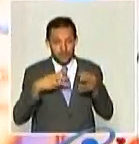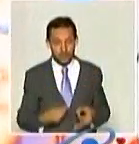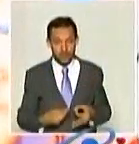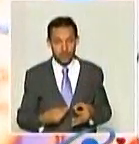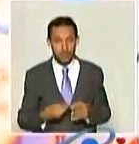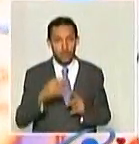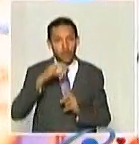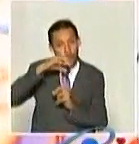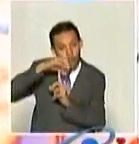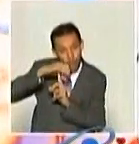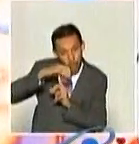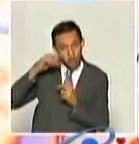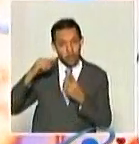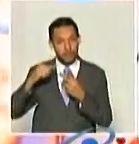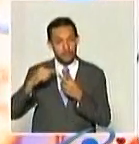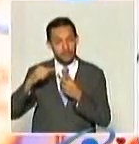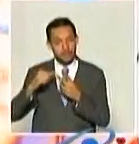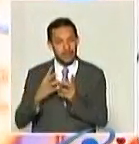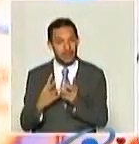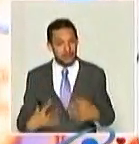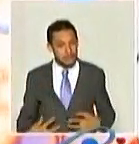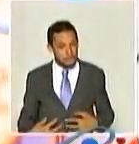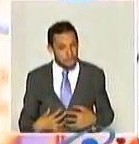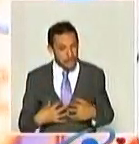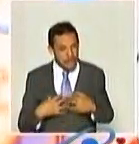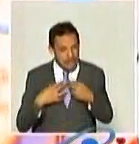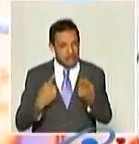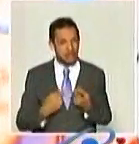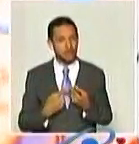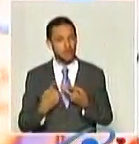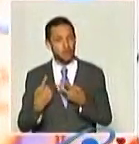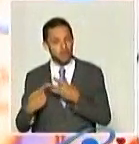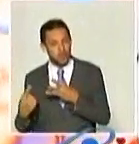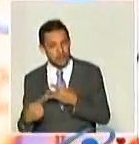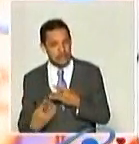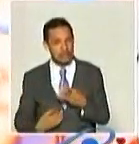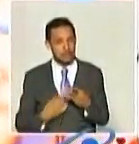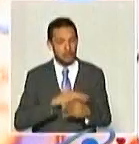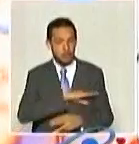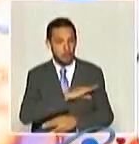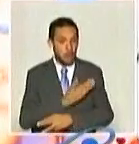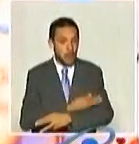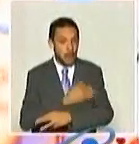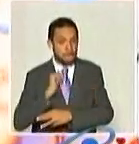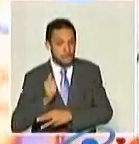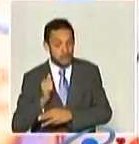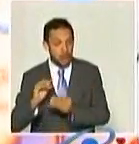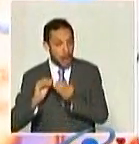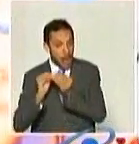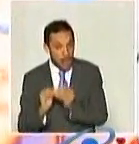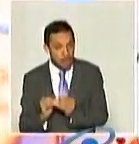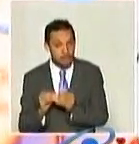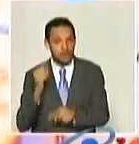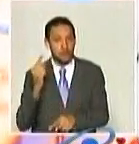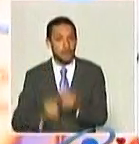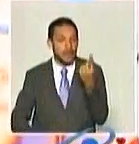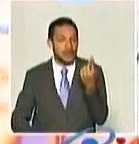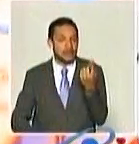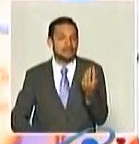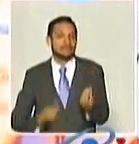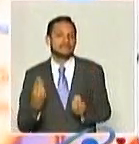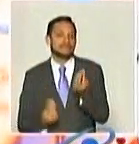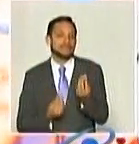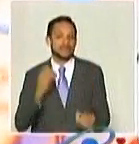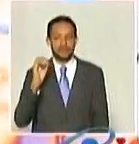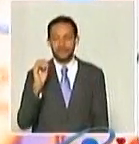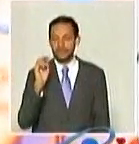hongos, llámelas bacterias o llámelas virus, no tienen capacidad de producir agentes antioxidantes. Entonces, el ozono,